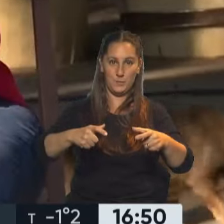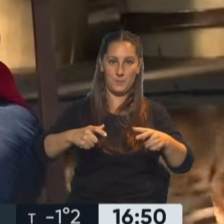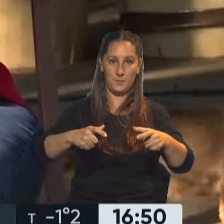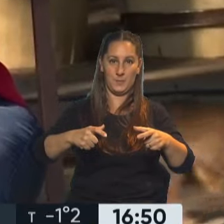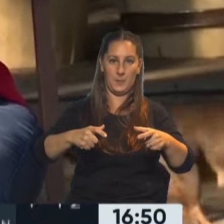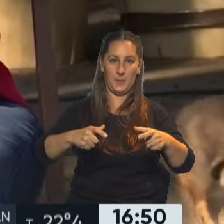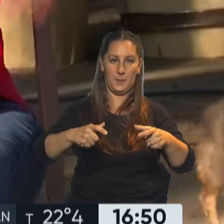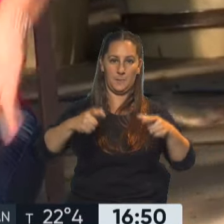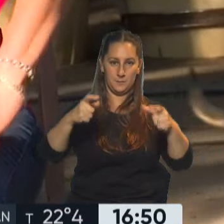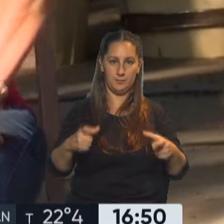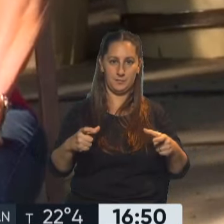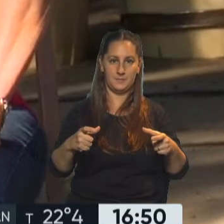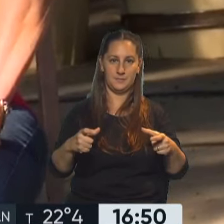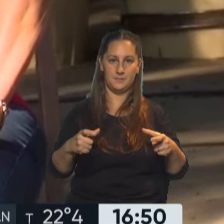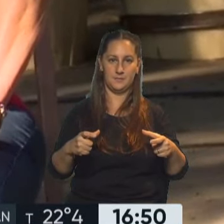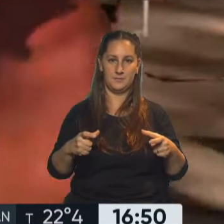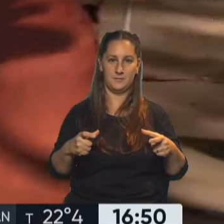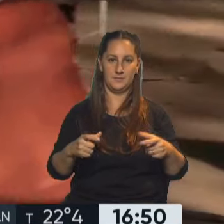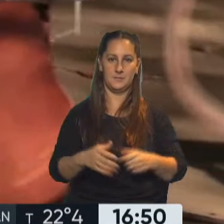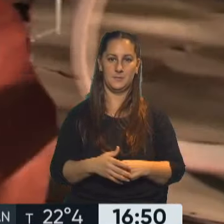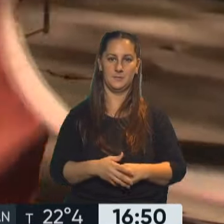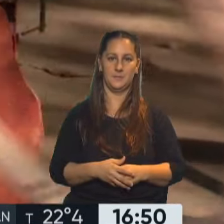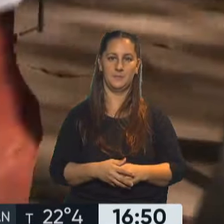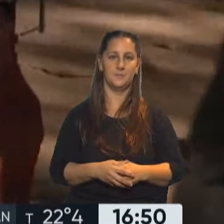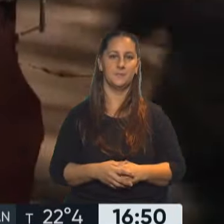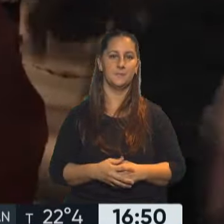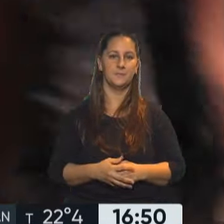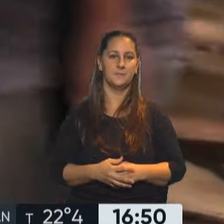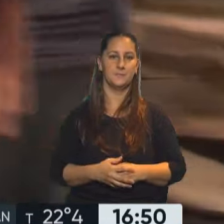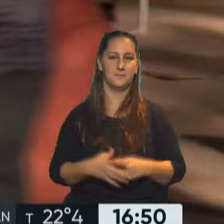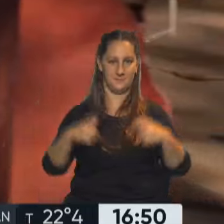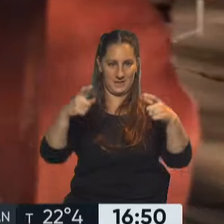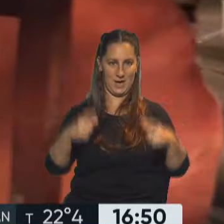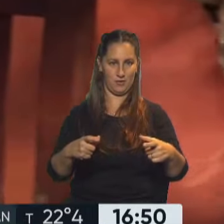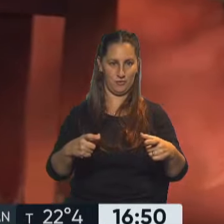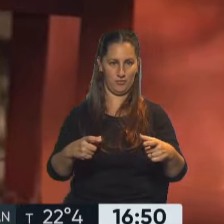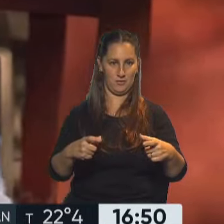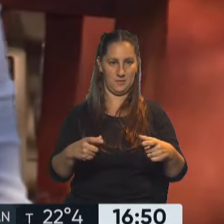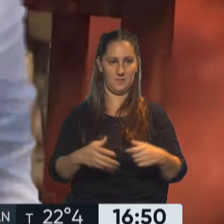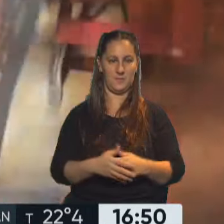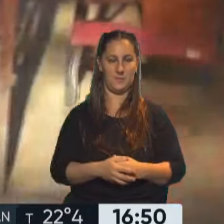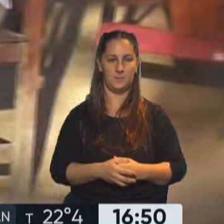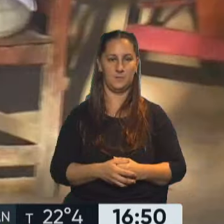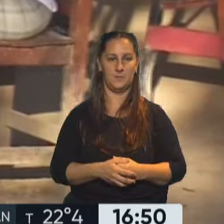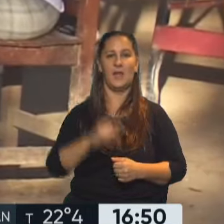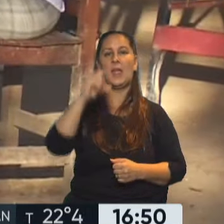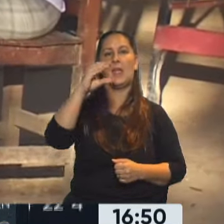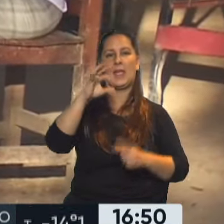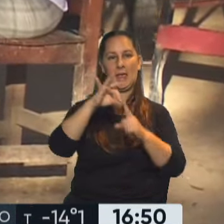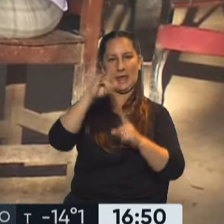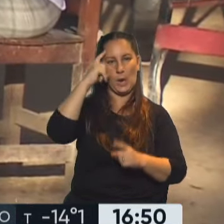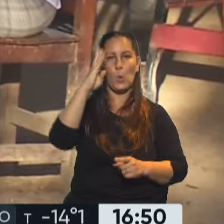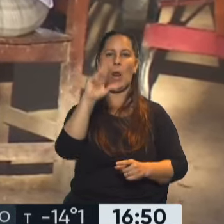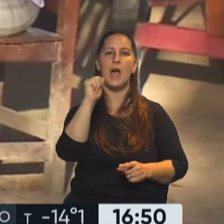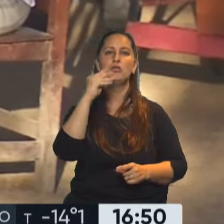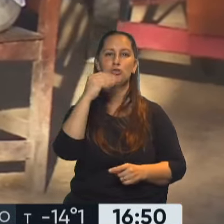árbol. Tráeme un aro, vení, tráemelo. Tráemelo acá. Acá estamos, mirá. Ese es el aro. Esta madera es quebracho blanco. Es una